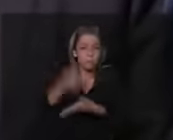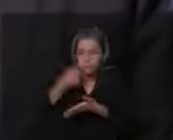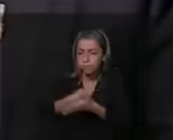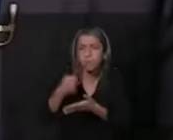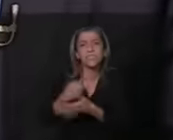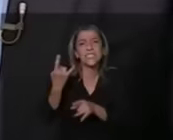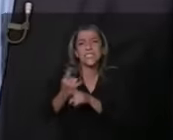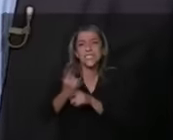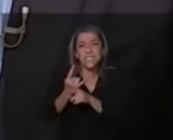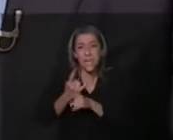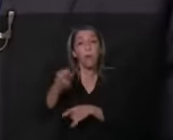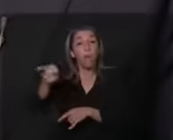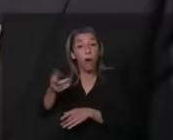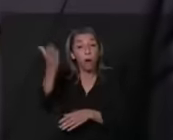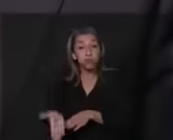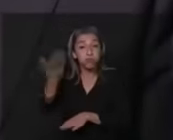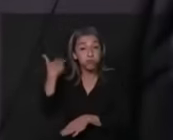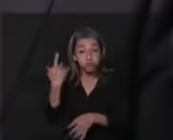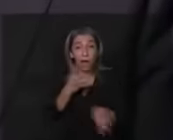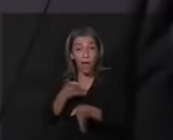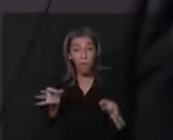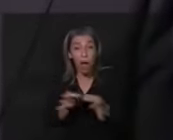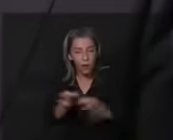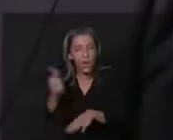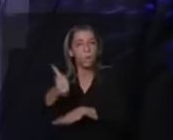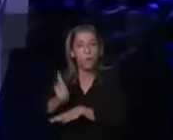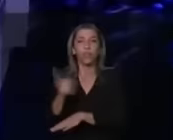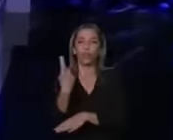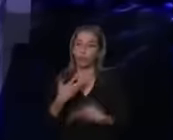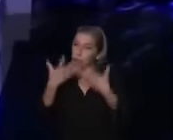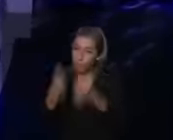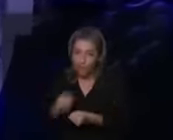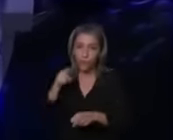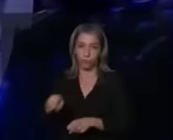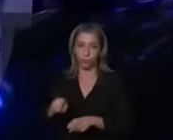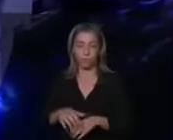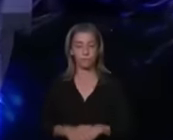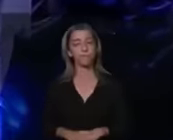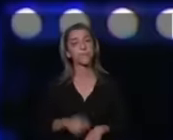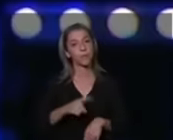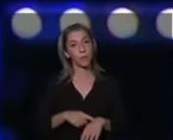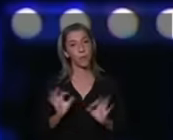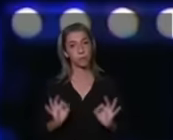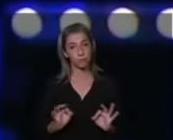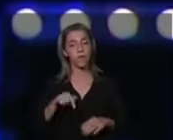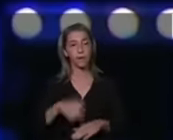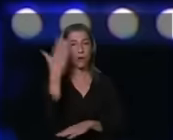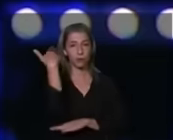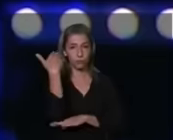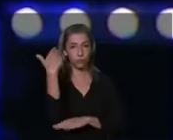Malvinas que merece que los argentinos defendamos la causa de Malvinas. Su tiempo, candidato Massa. El tiempo ahora del candidato Javier